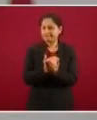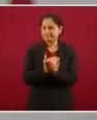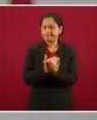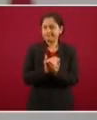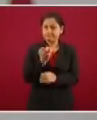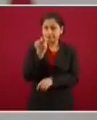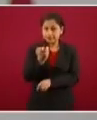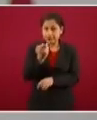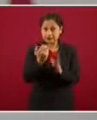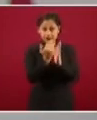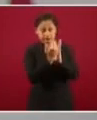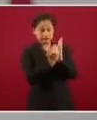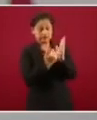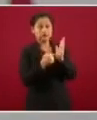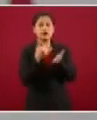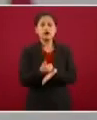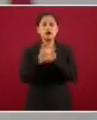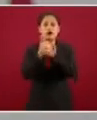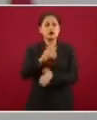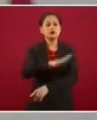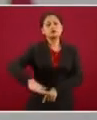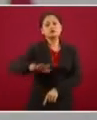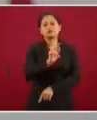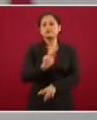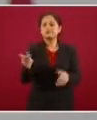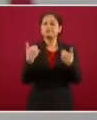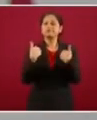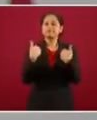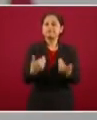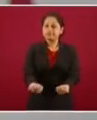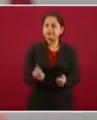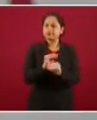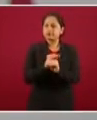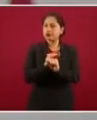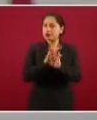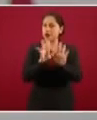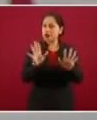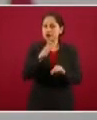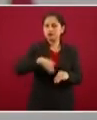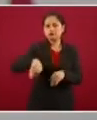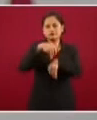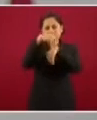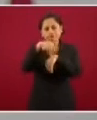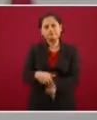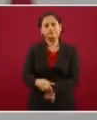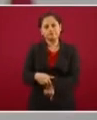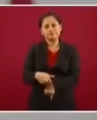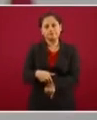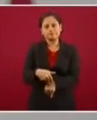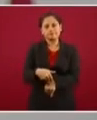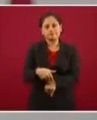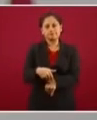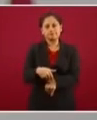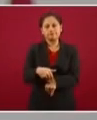es el sentido de las medidas para que todas y todos podamos seguir muy claramente. Esta frase